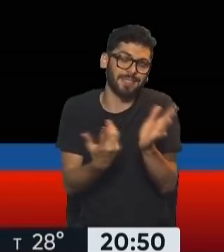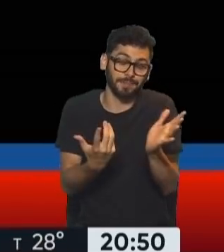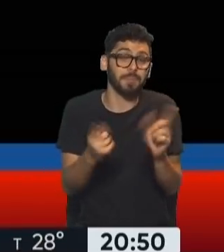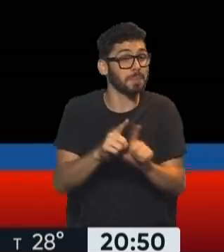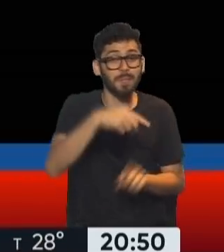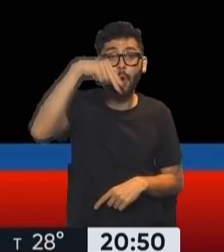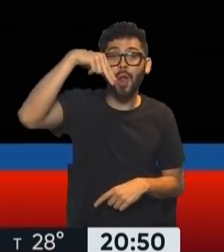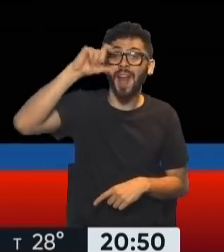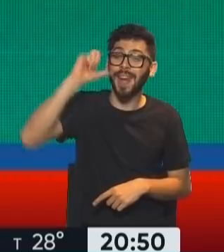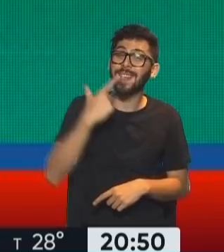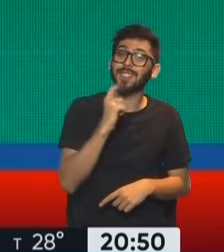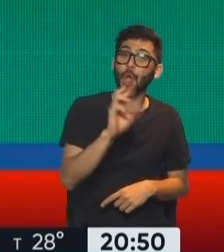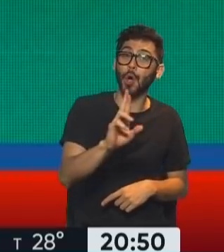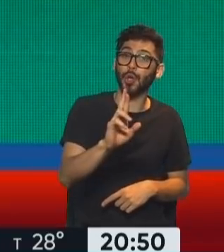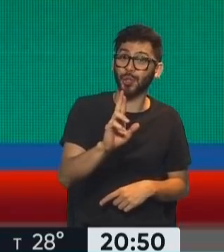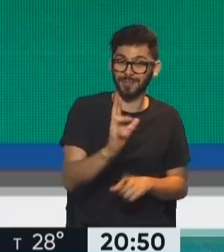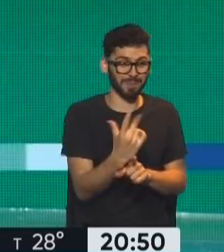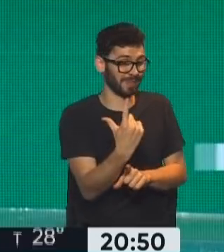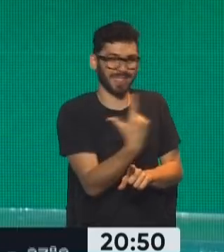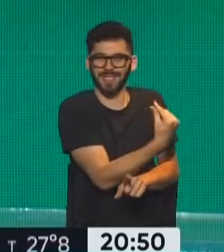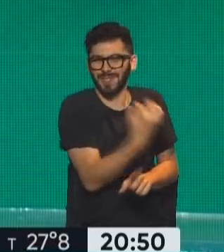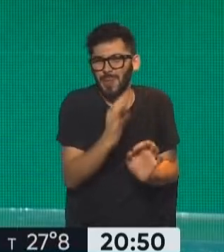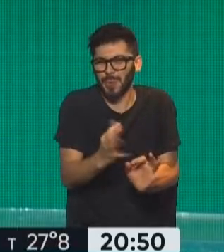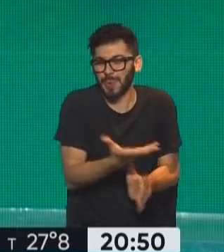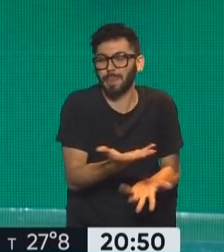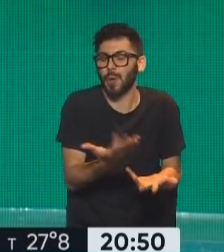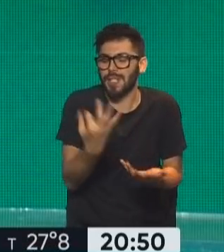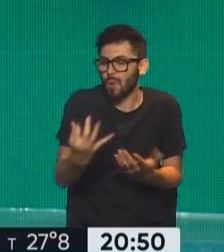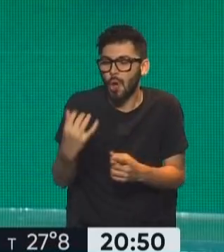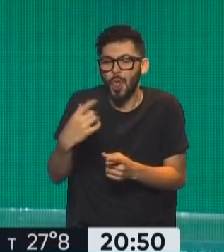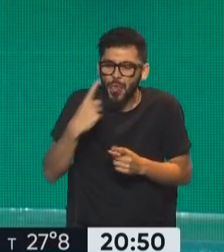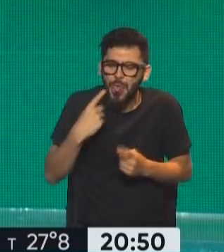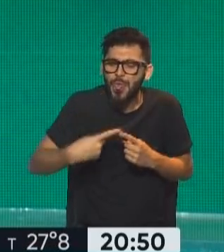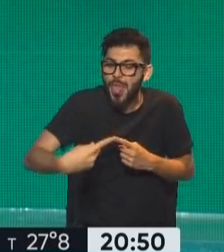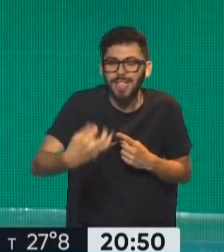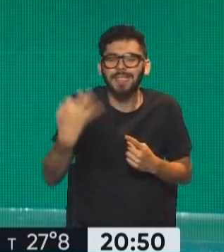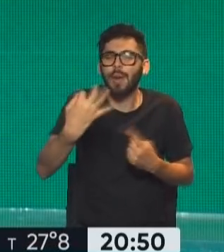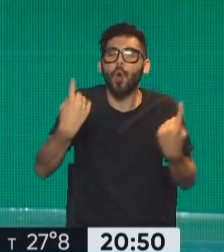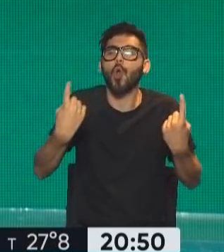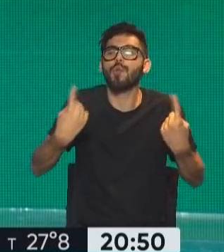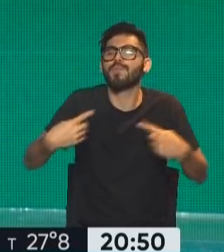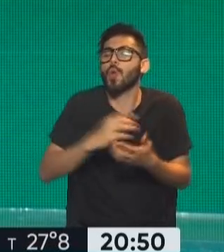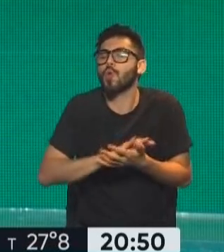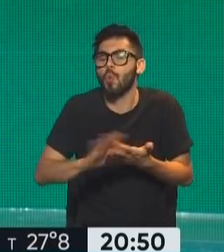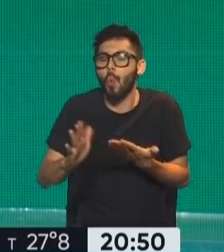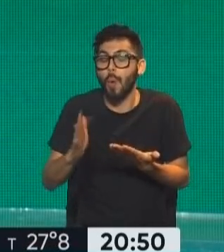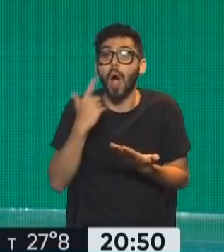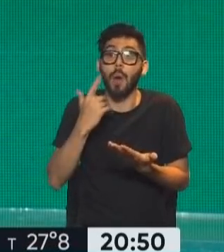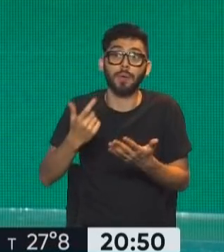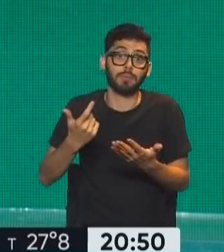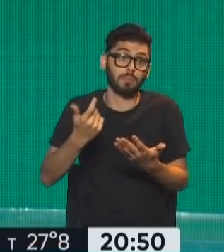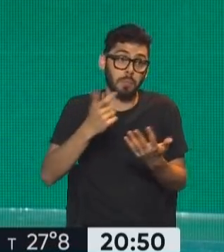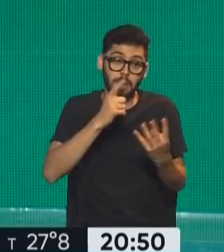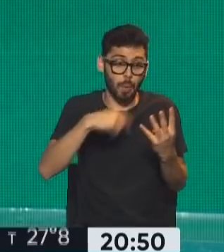Néstor Espósito antes de retirarse de la mesa, en los próximos días tengamos alguna novedad y pueda reprogramarse. Sería la